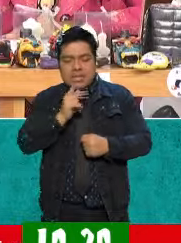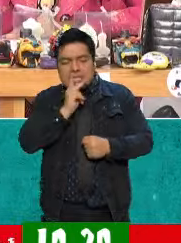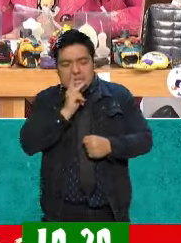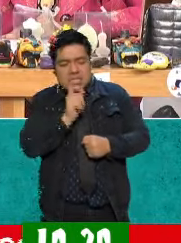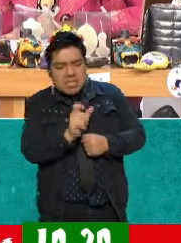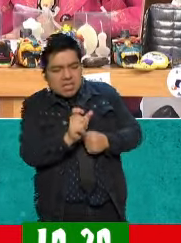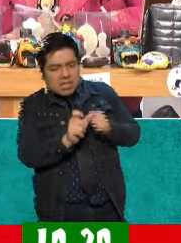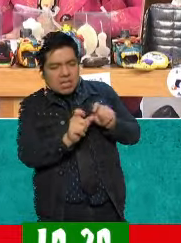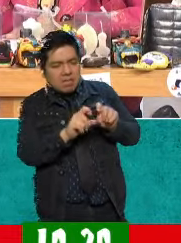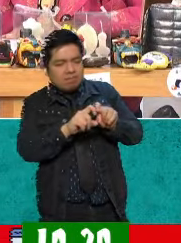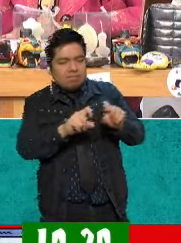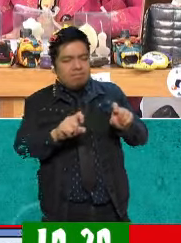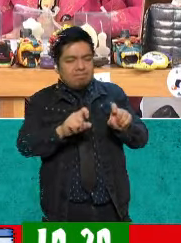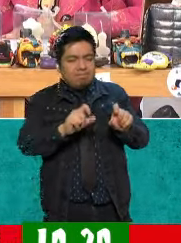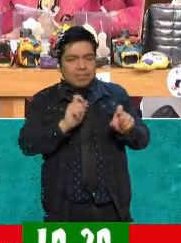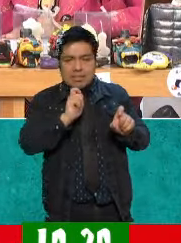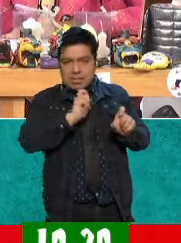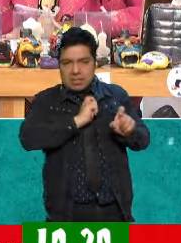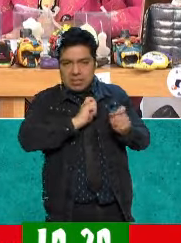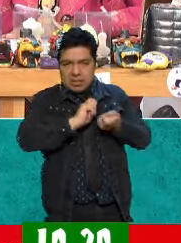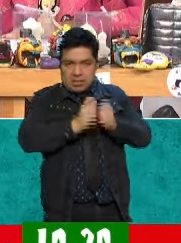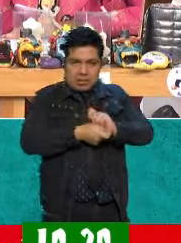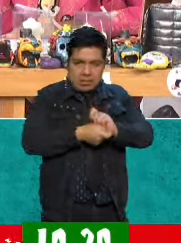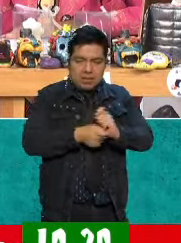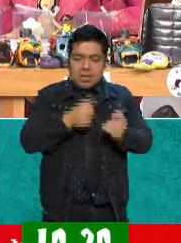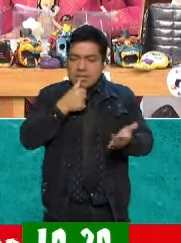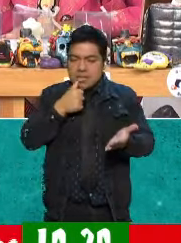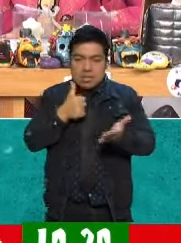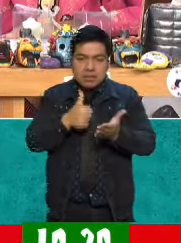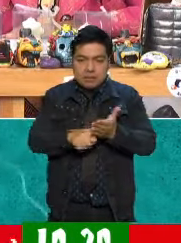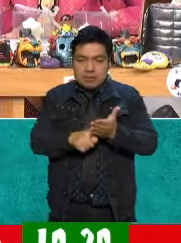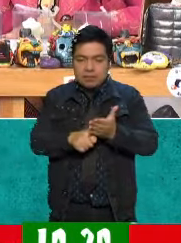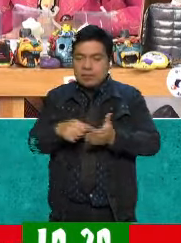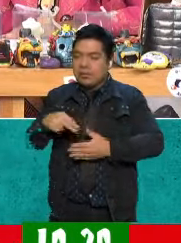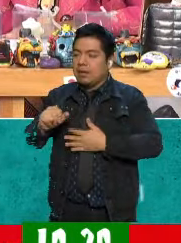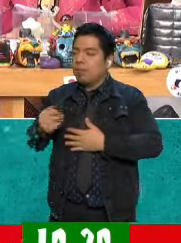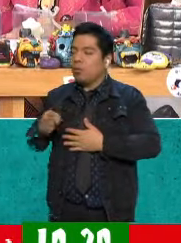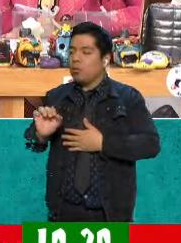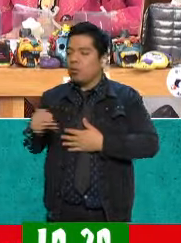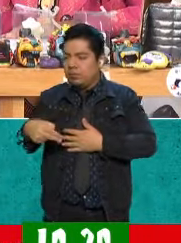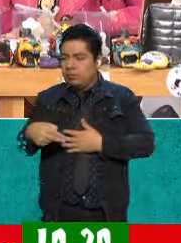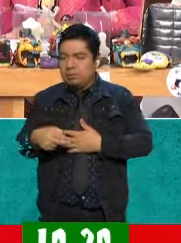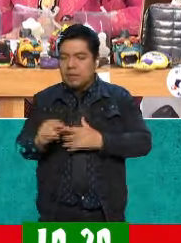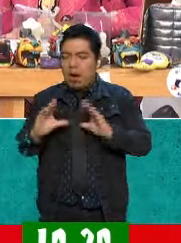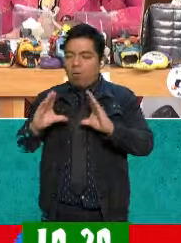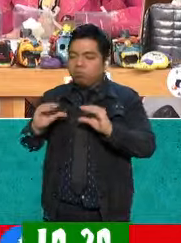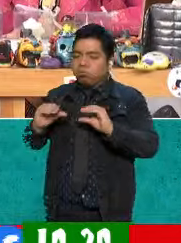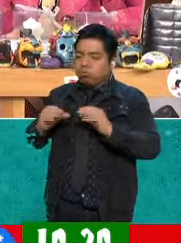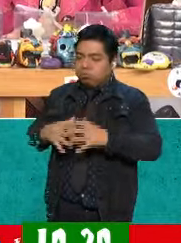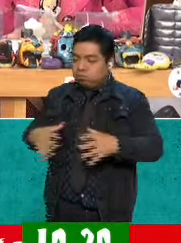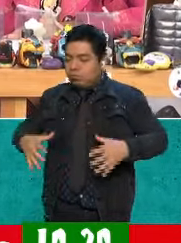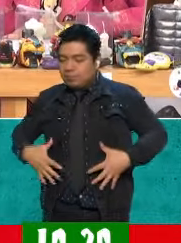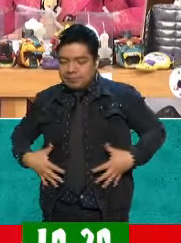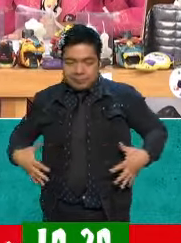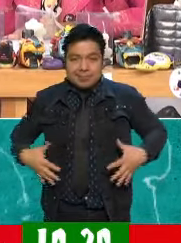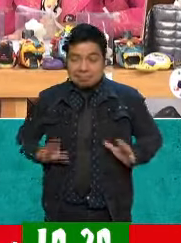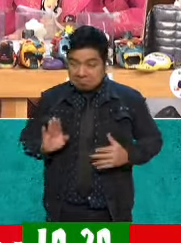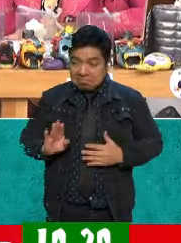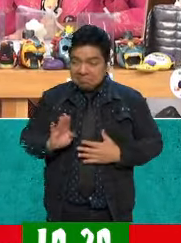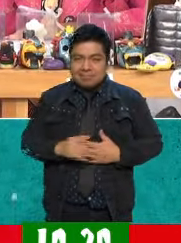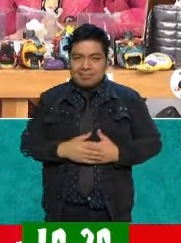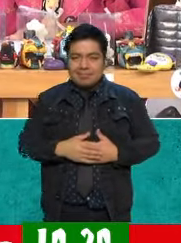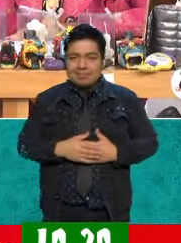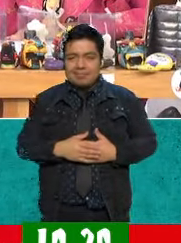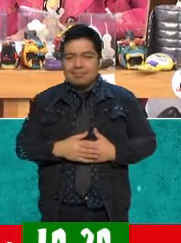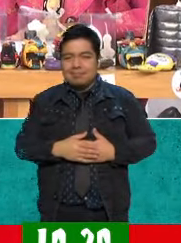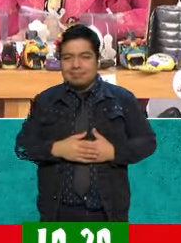una traducción de unas cartas de Nabokov. Es que yo dije, está esponjodita, llena de bolitas.